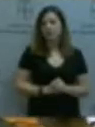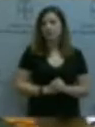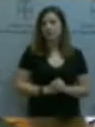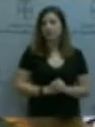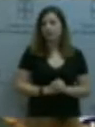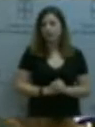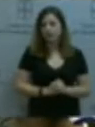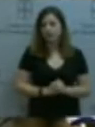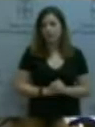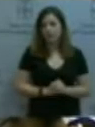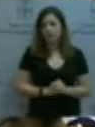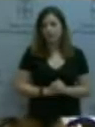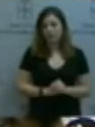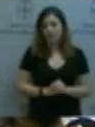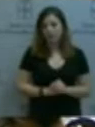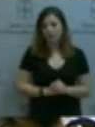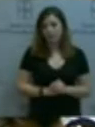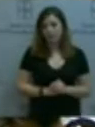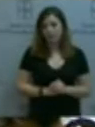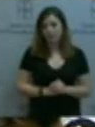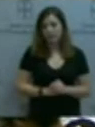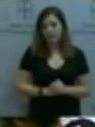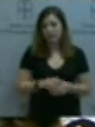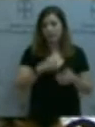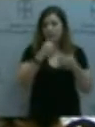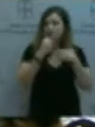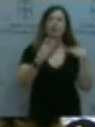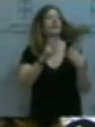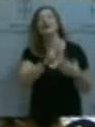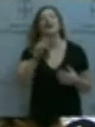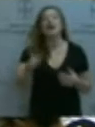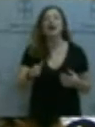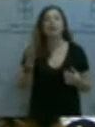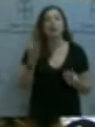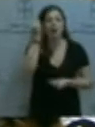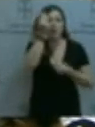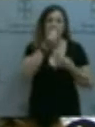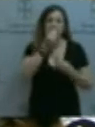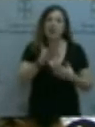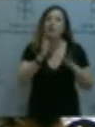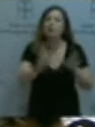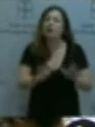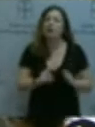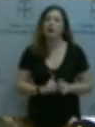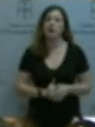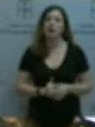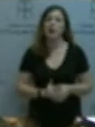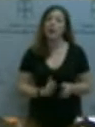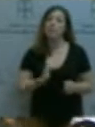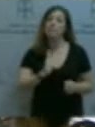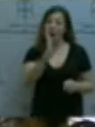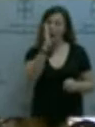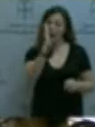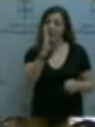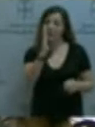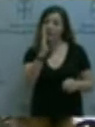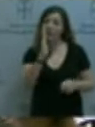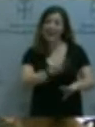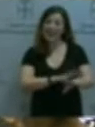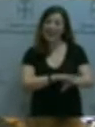Bueno, la gente se lo tendrá que pensar, pero desde luego el daño que ha hecho la izquierda a Asturias y a las